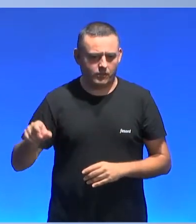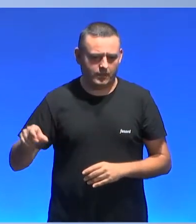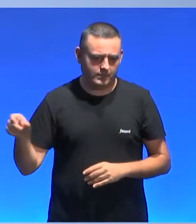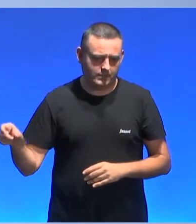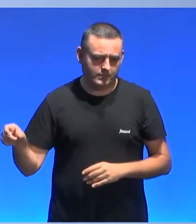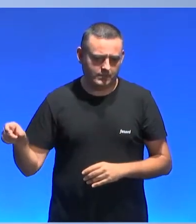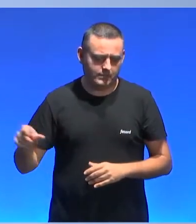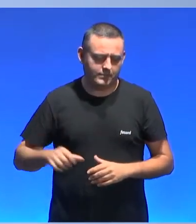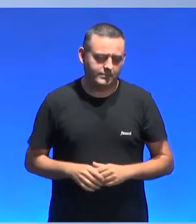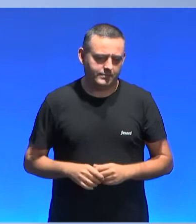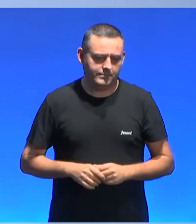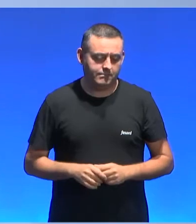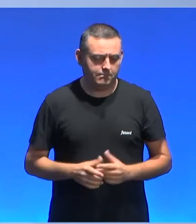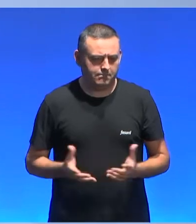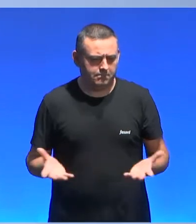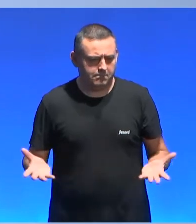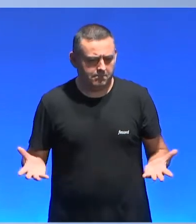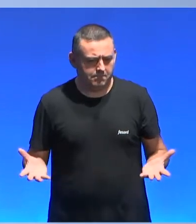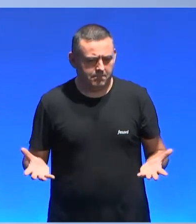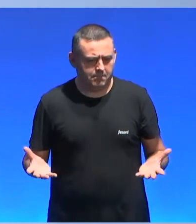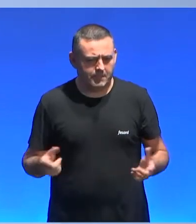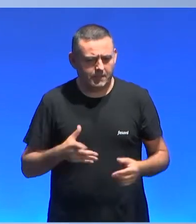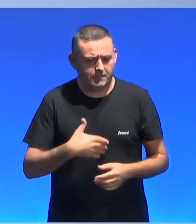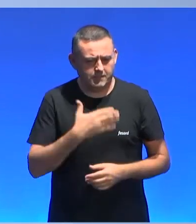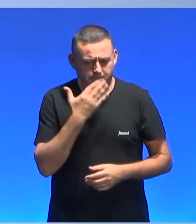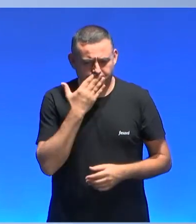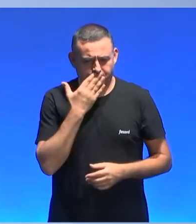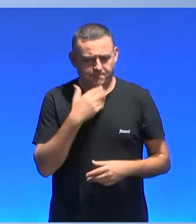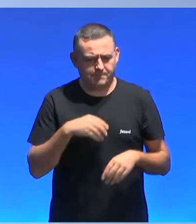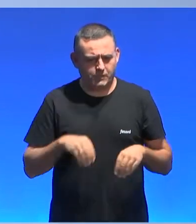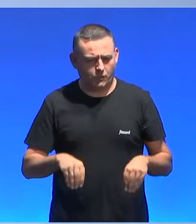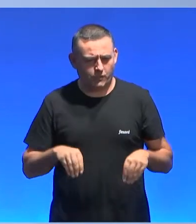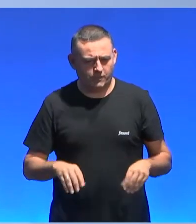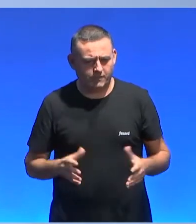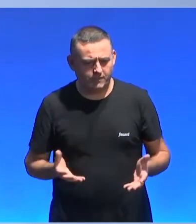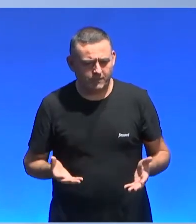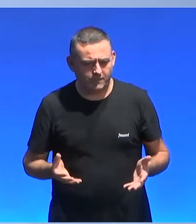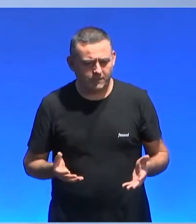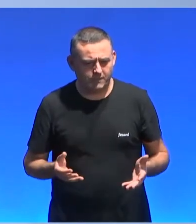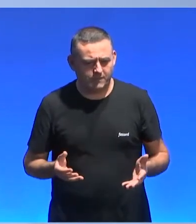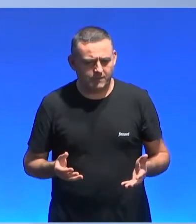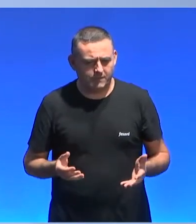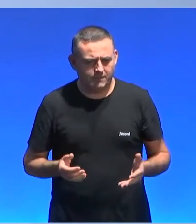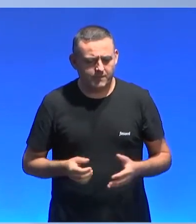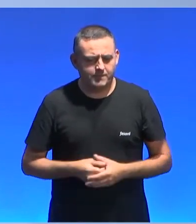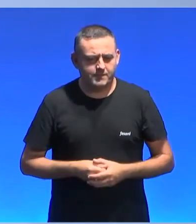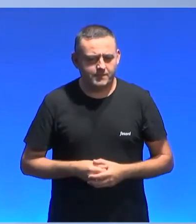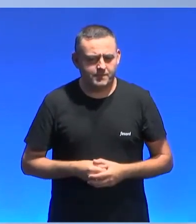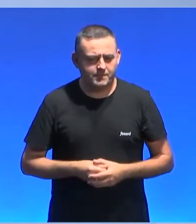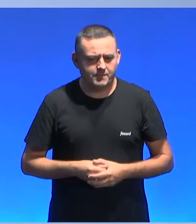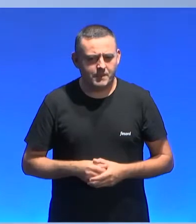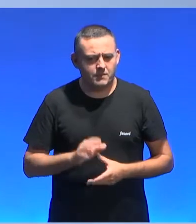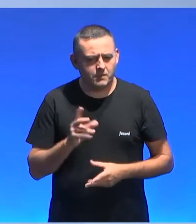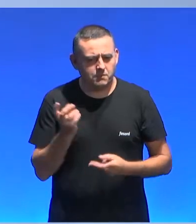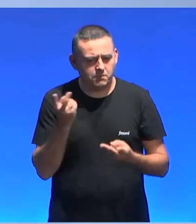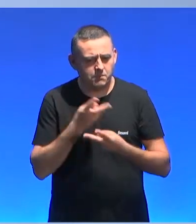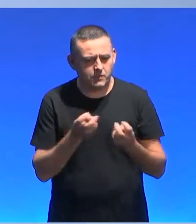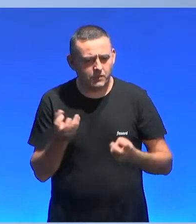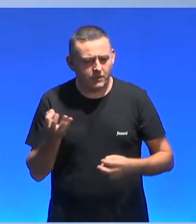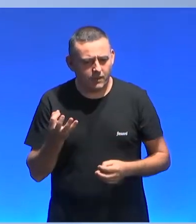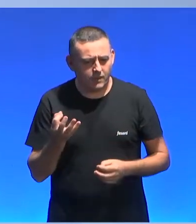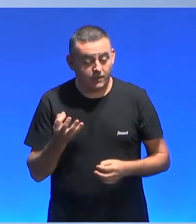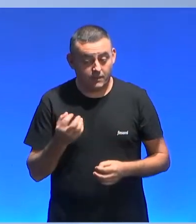paradójico y absurdo, pero lo más dramático no es este. Es que 15